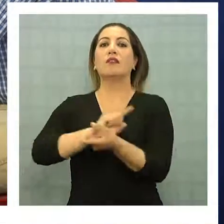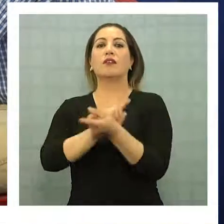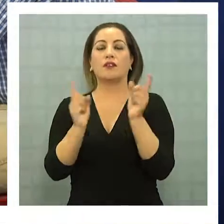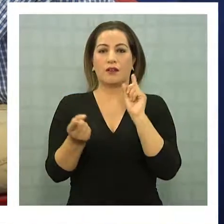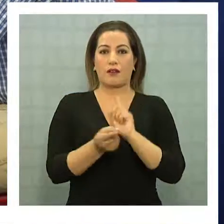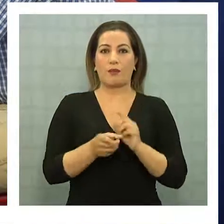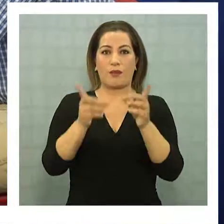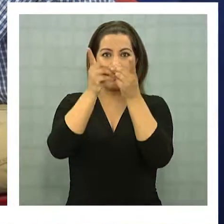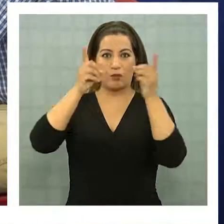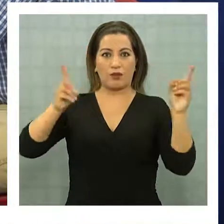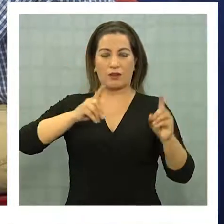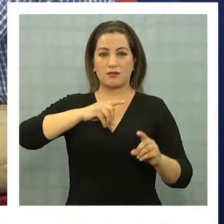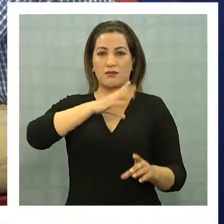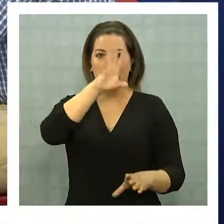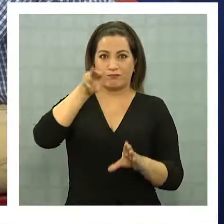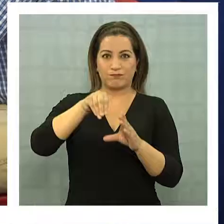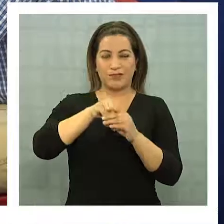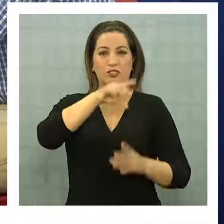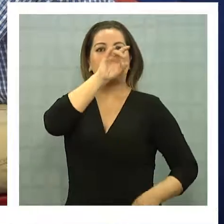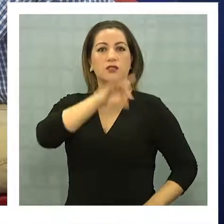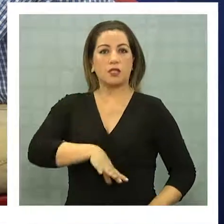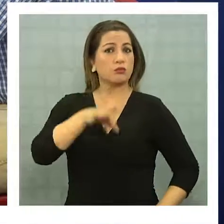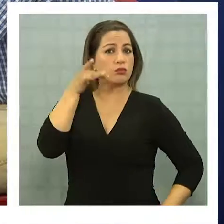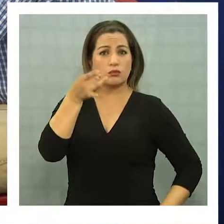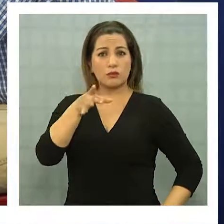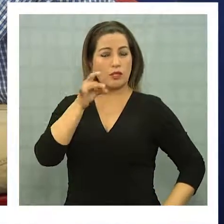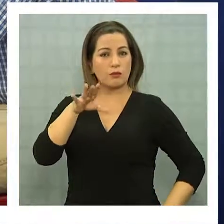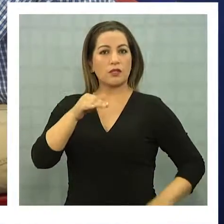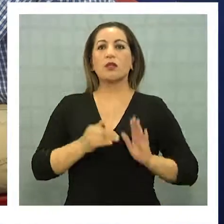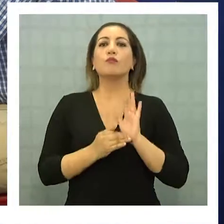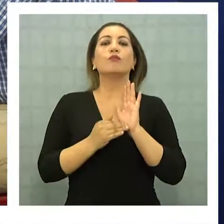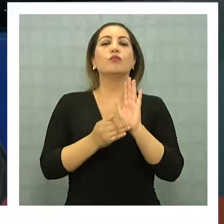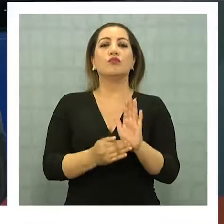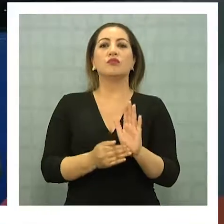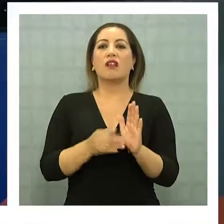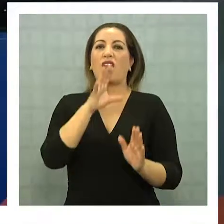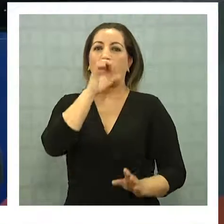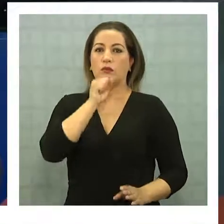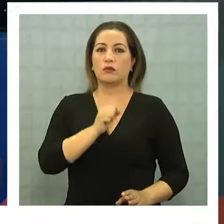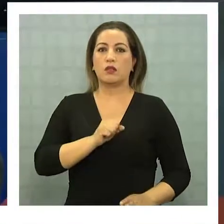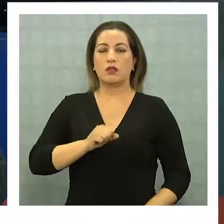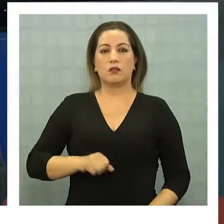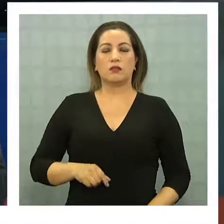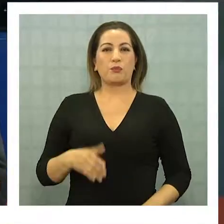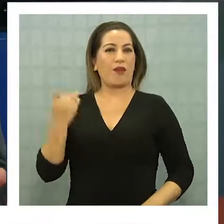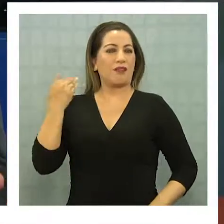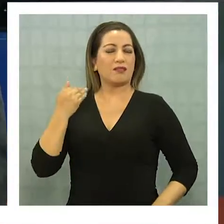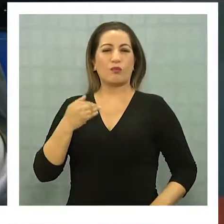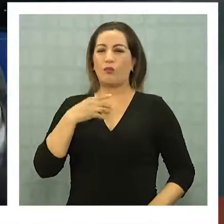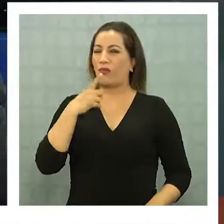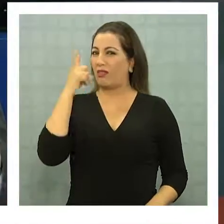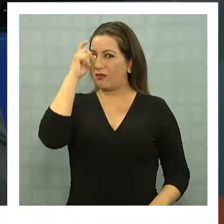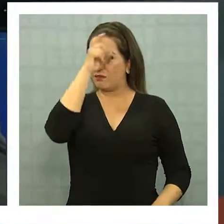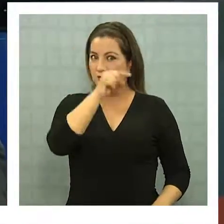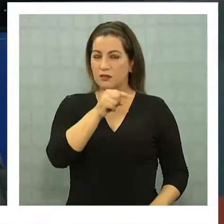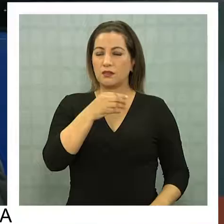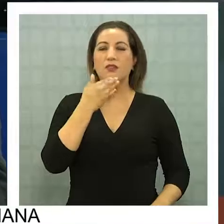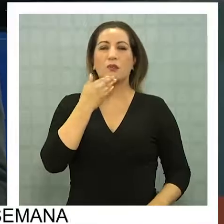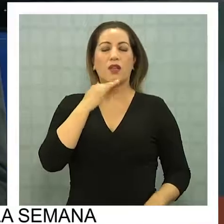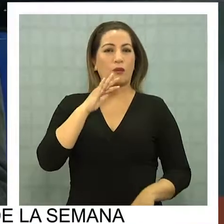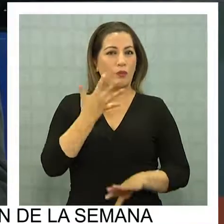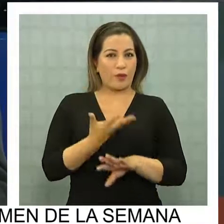hubiese democracia en Chile. Entonces, no es solo mostrar la represión, que la hubo y fue muy durísima, sino también cómo